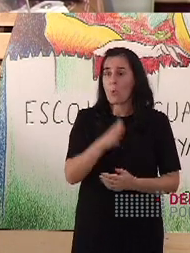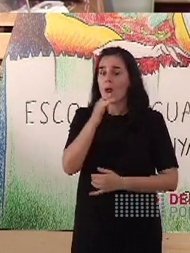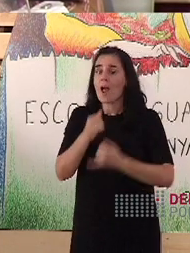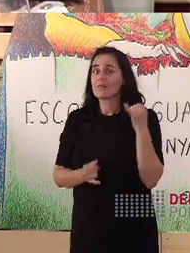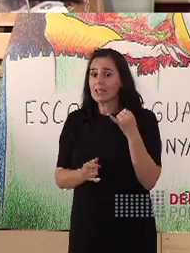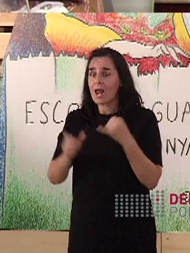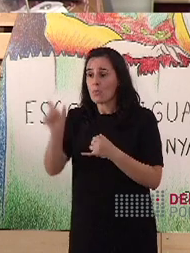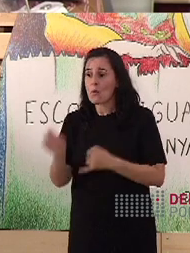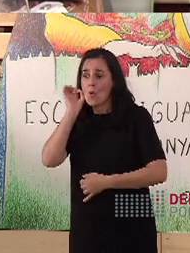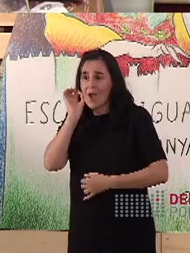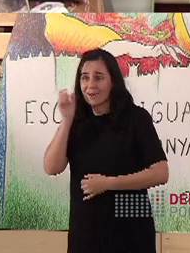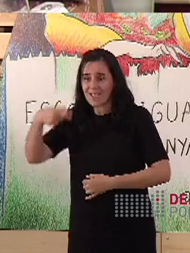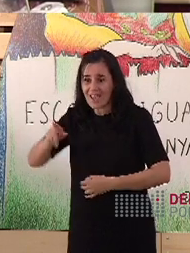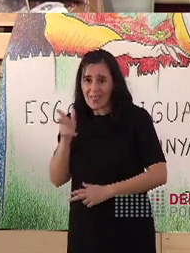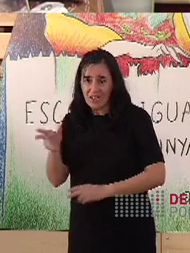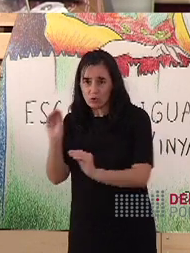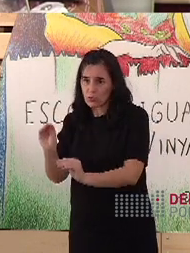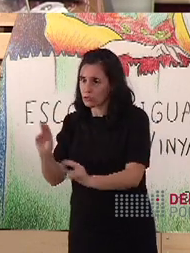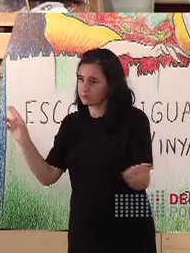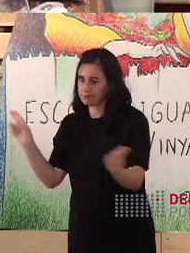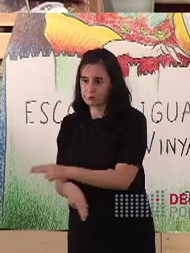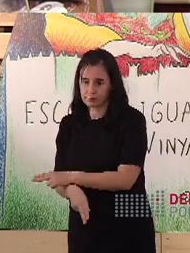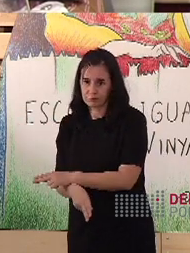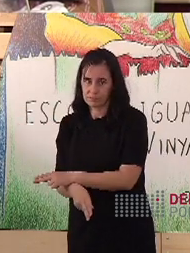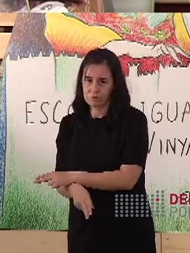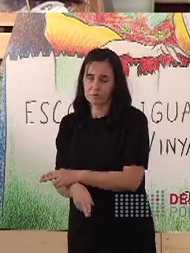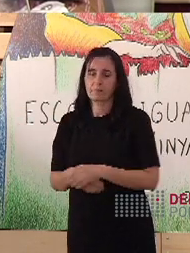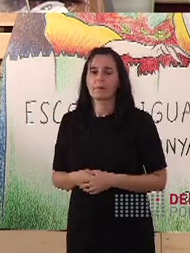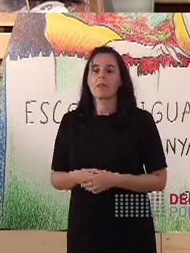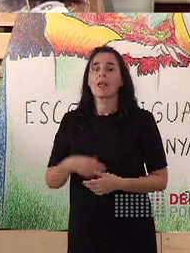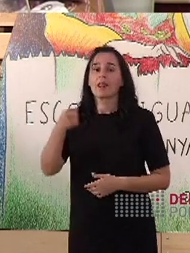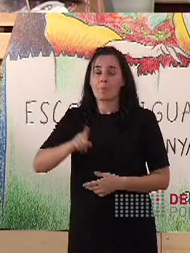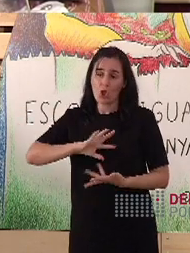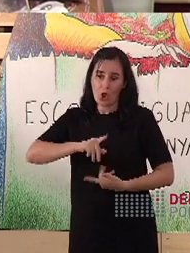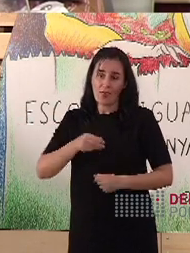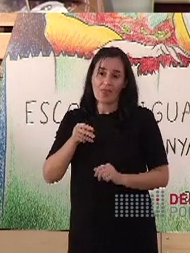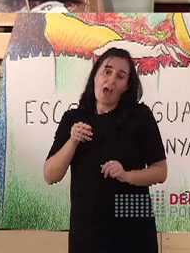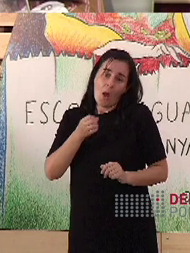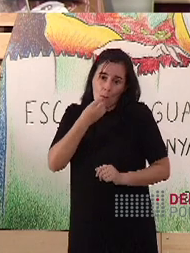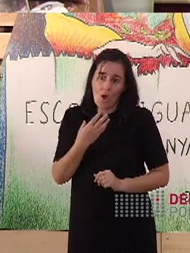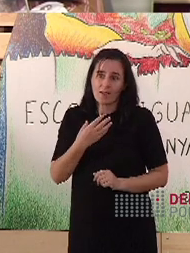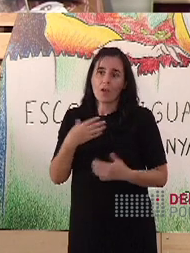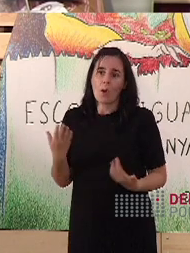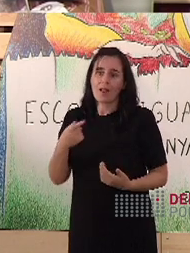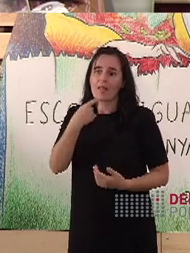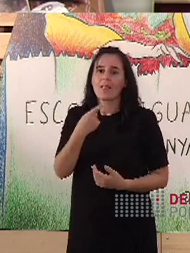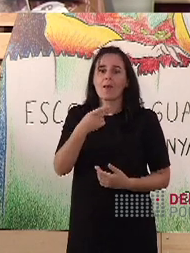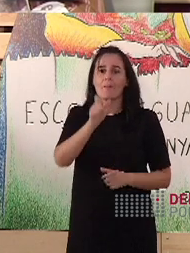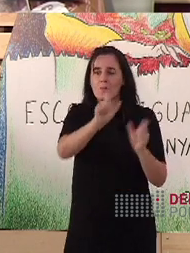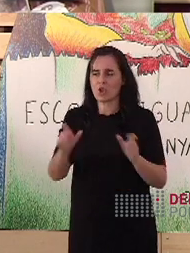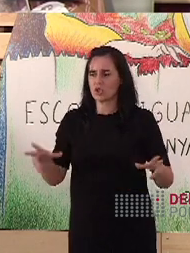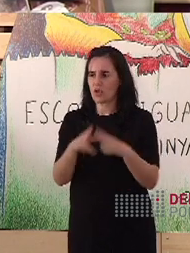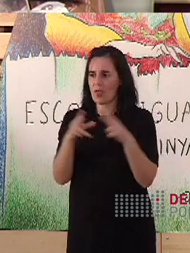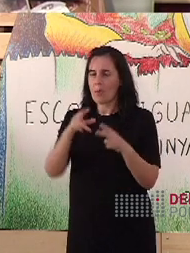esas mulleres son os seus dereitos humanos. E, bueno, eu creo que a boa nova tamén destas xornadas é que a preocupación que existe na sociedade por esta